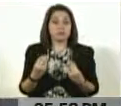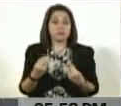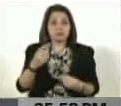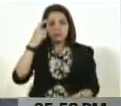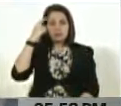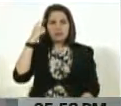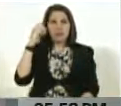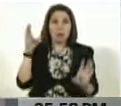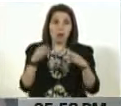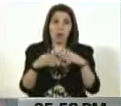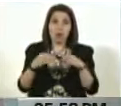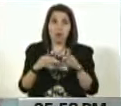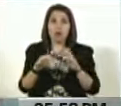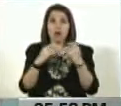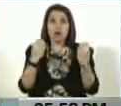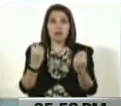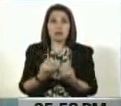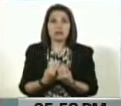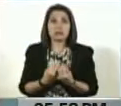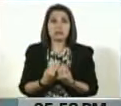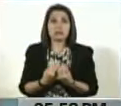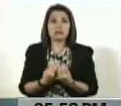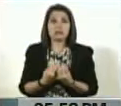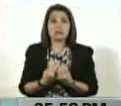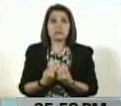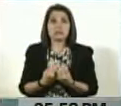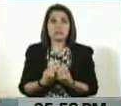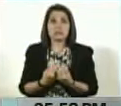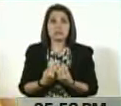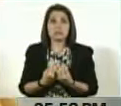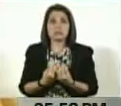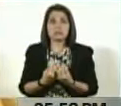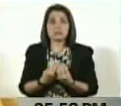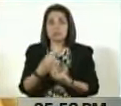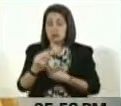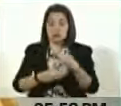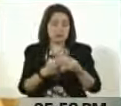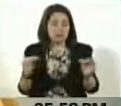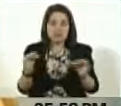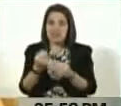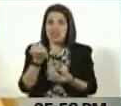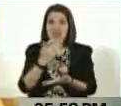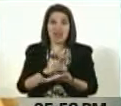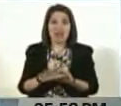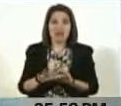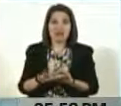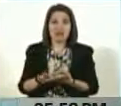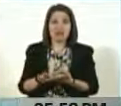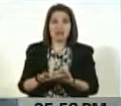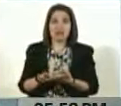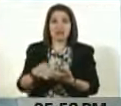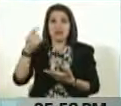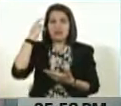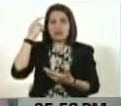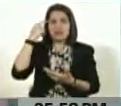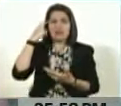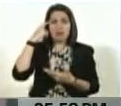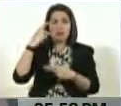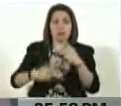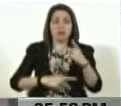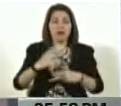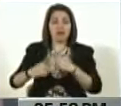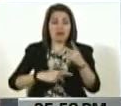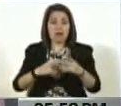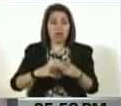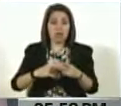bandas organizadas además no hacen nada gratis. Nosotros sabemos que tenían planificada una